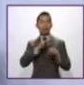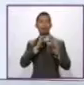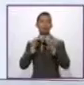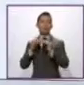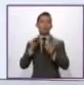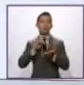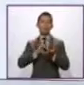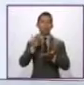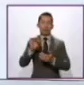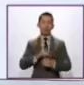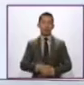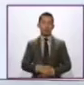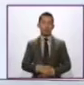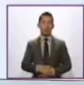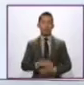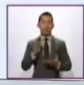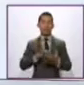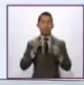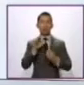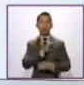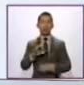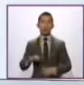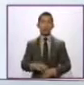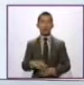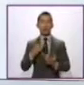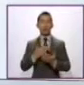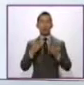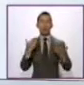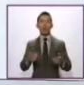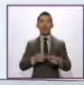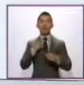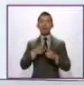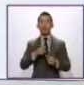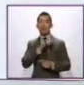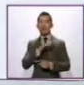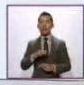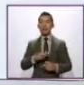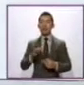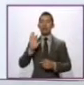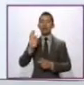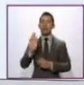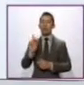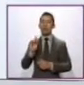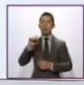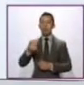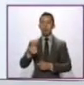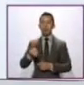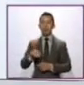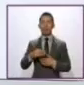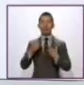Gracias. Muchas gracias, candidato. Escuchamos ahora al candidato de Fuerza por México, Juan Carlos Martínez Cecias. Adelante, por